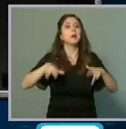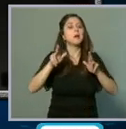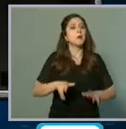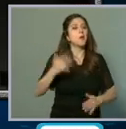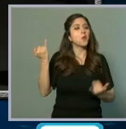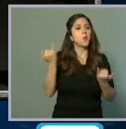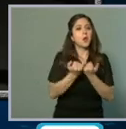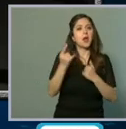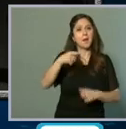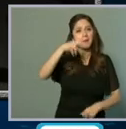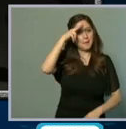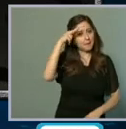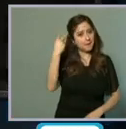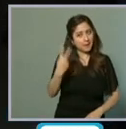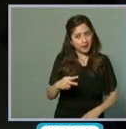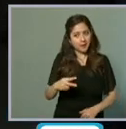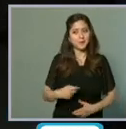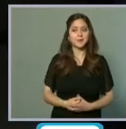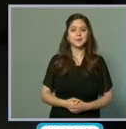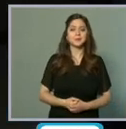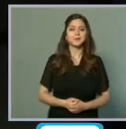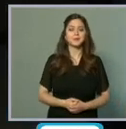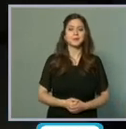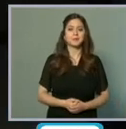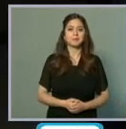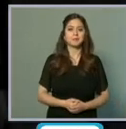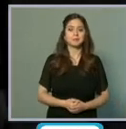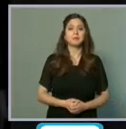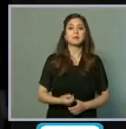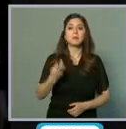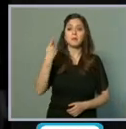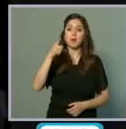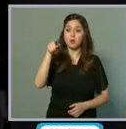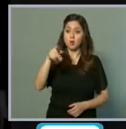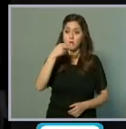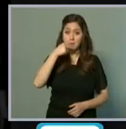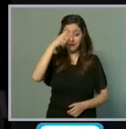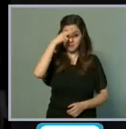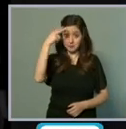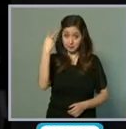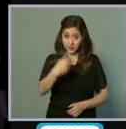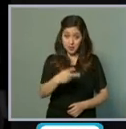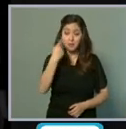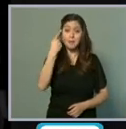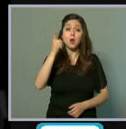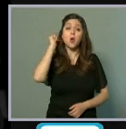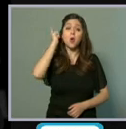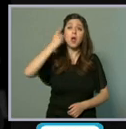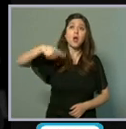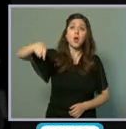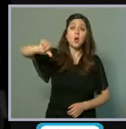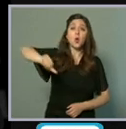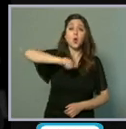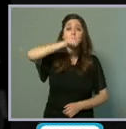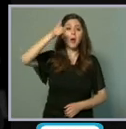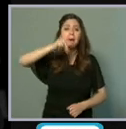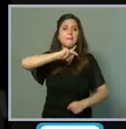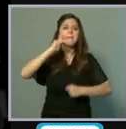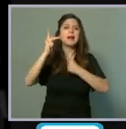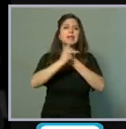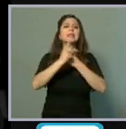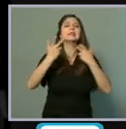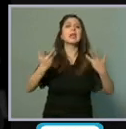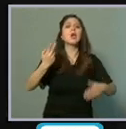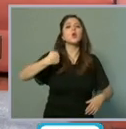podemos nombrar como tal, pero Sí. está padre. está padrísimo y es mexicano. Y además lo que están esperando del extranjero de nosotros es que